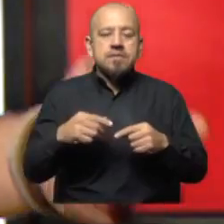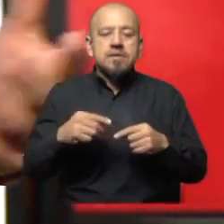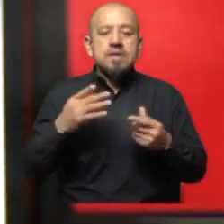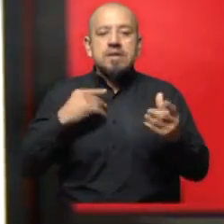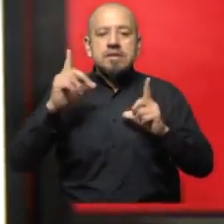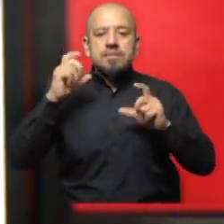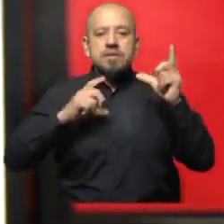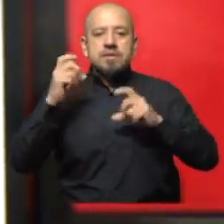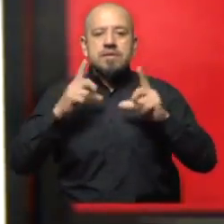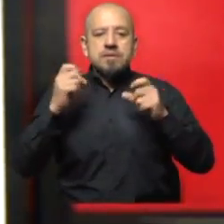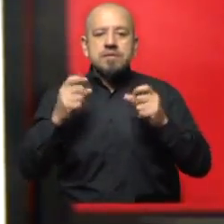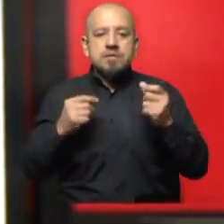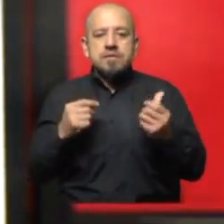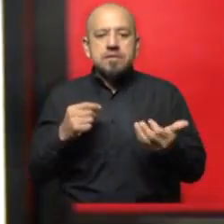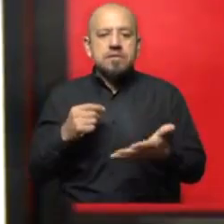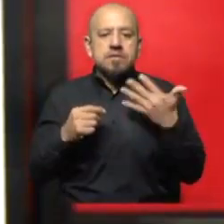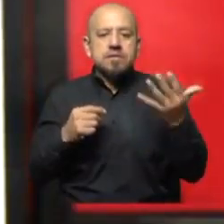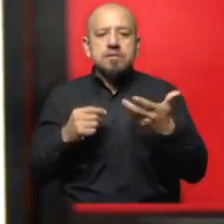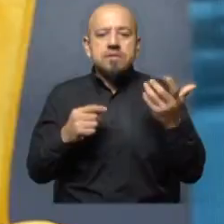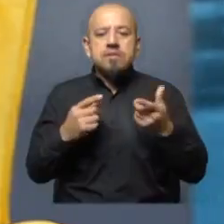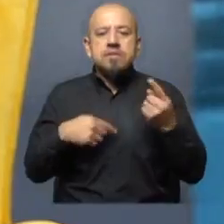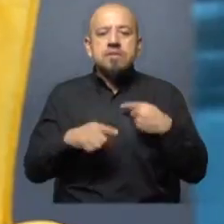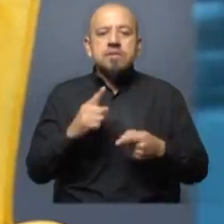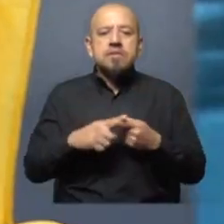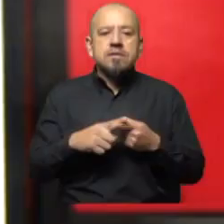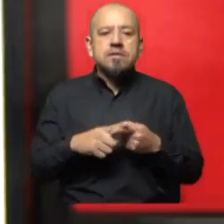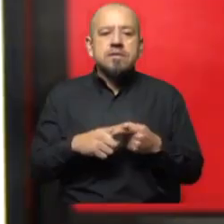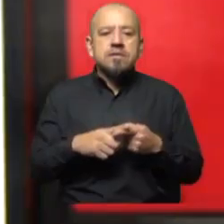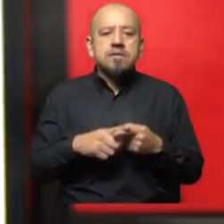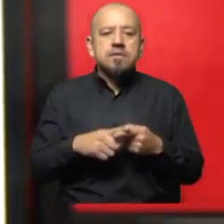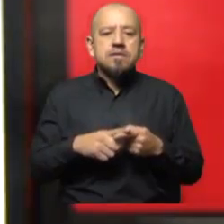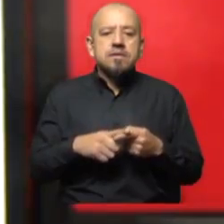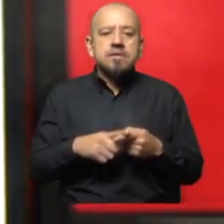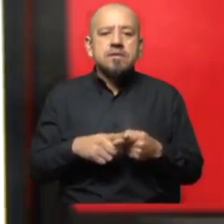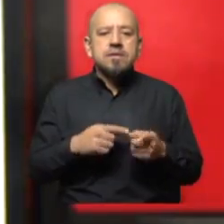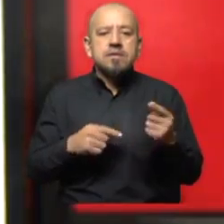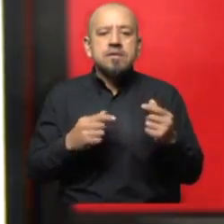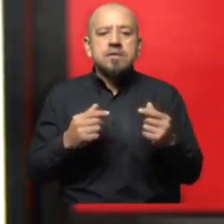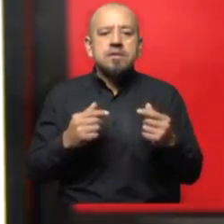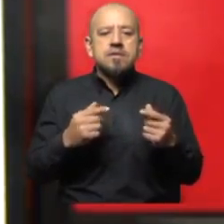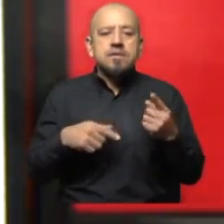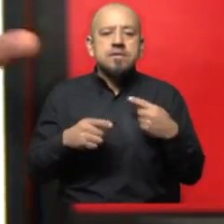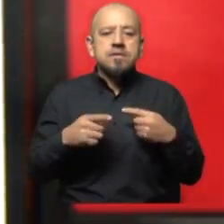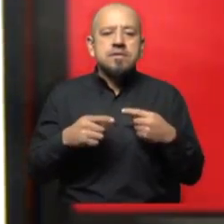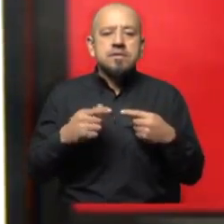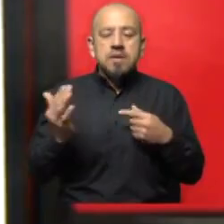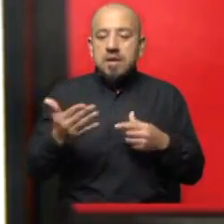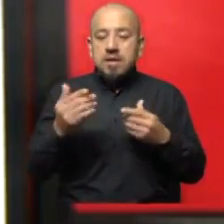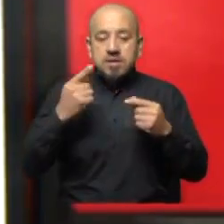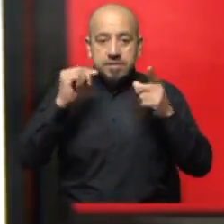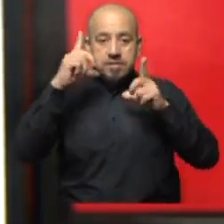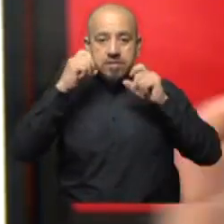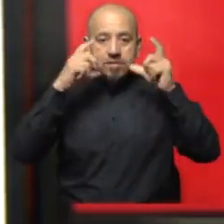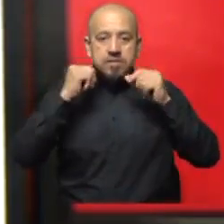ella canta y como que agarra energía agua no sé hacia revolea esta mano y en esa foto se reconoce mucho